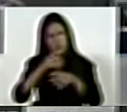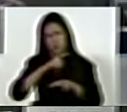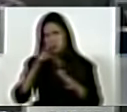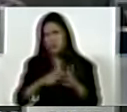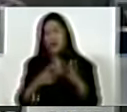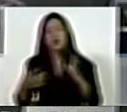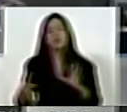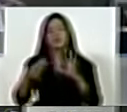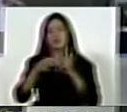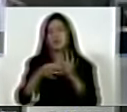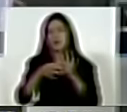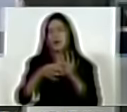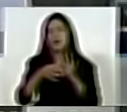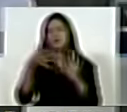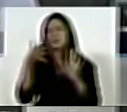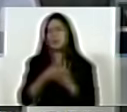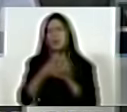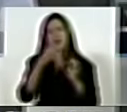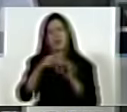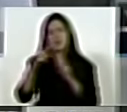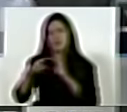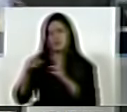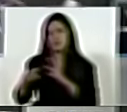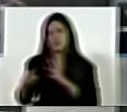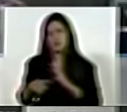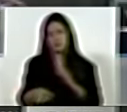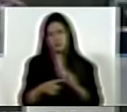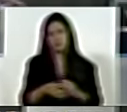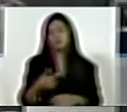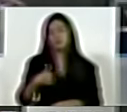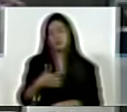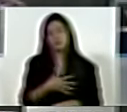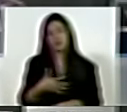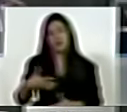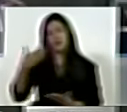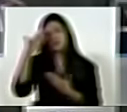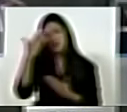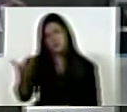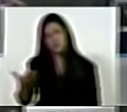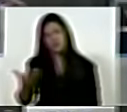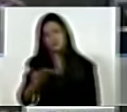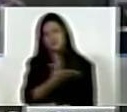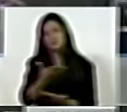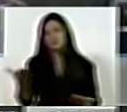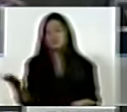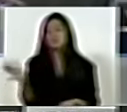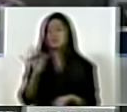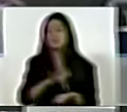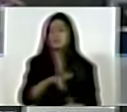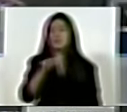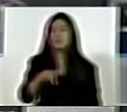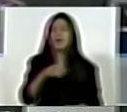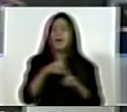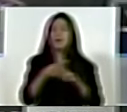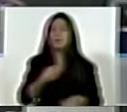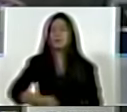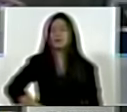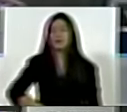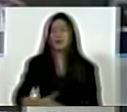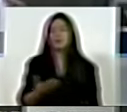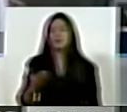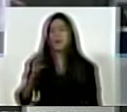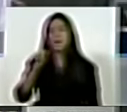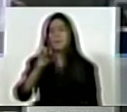la unidad dentro de la diversidad. Yo quiero saludar la presencia del expresidente